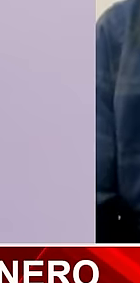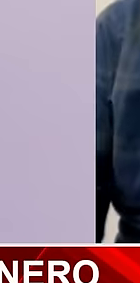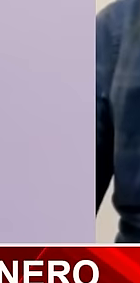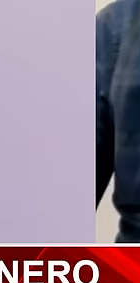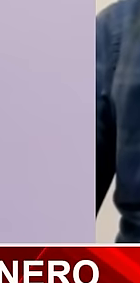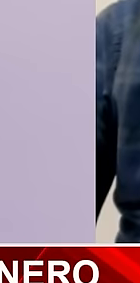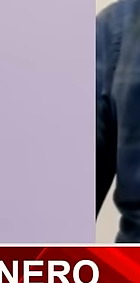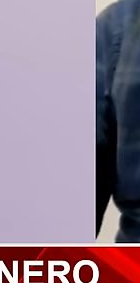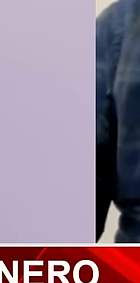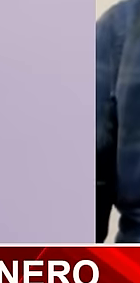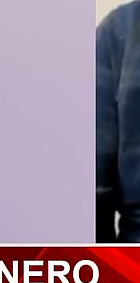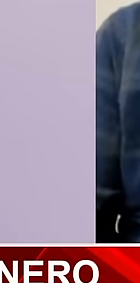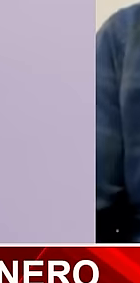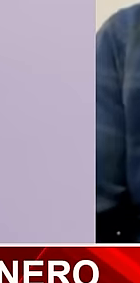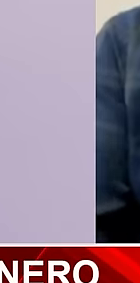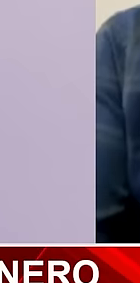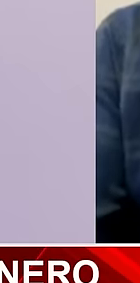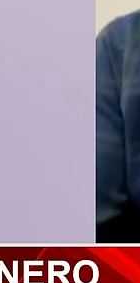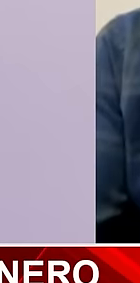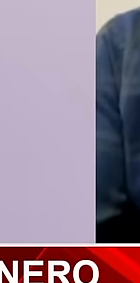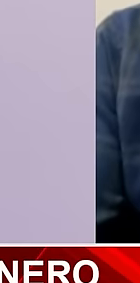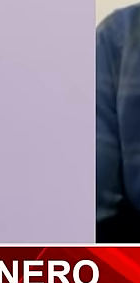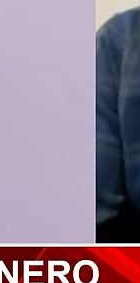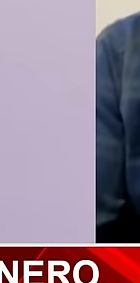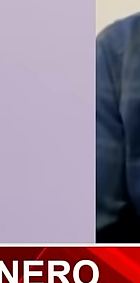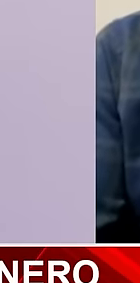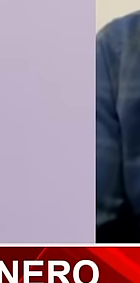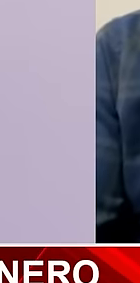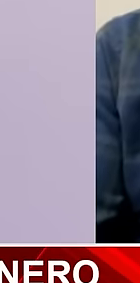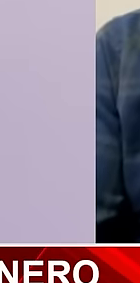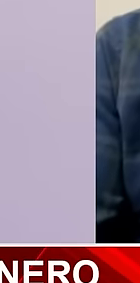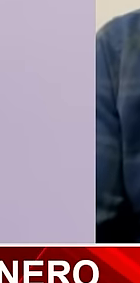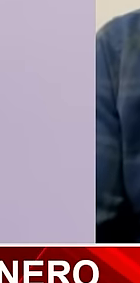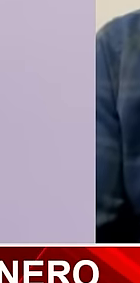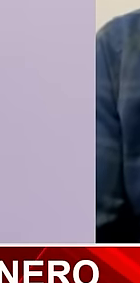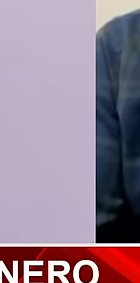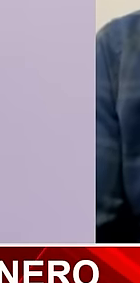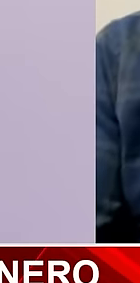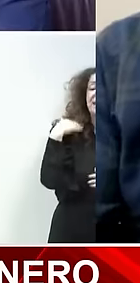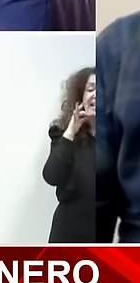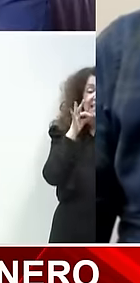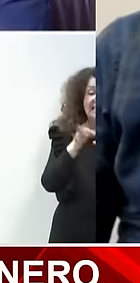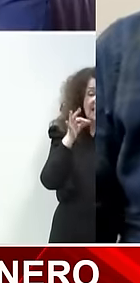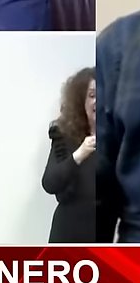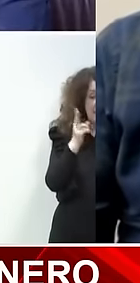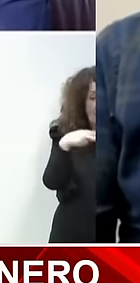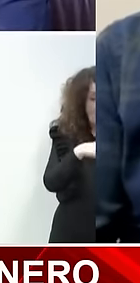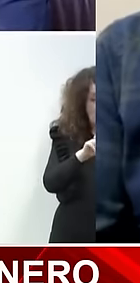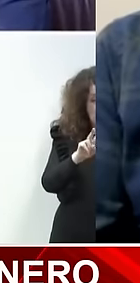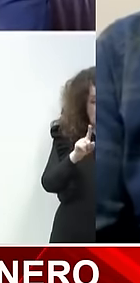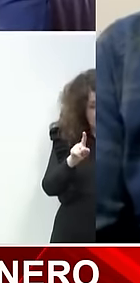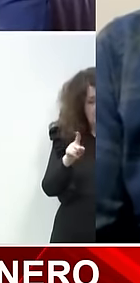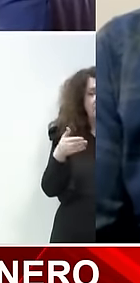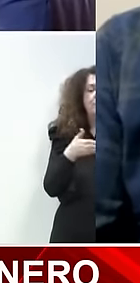Es que es incomprensible, ¿no? Primero, ¿qué hace el fiscal general del Estado diciendo que eso, dando datos de un